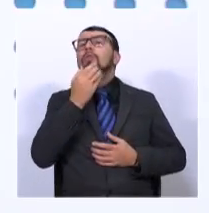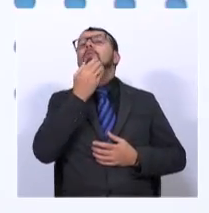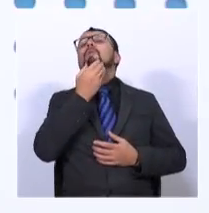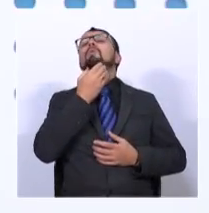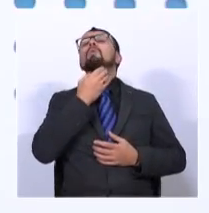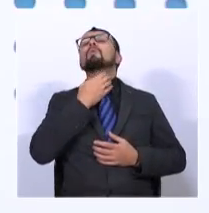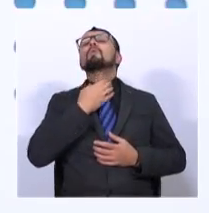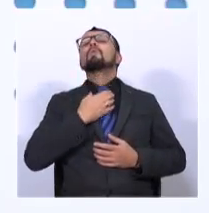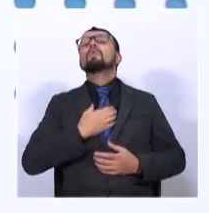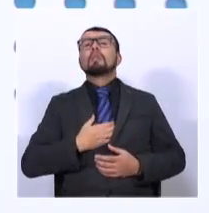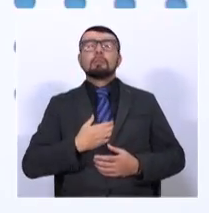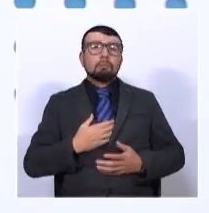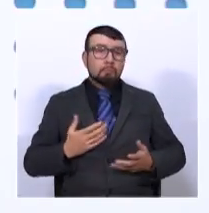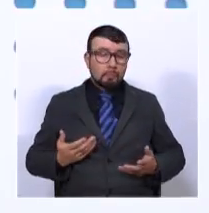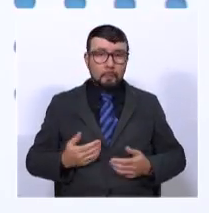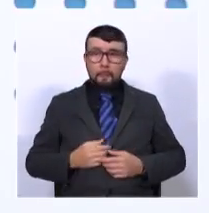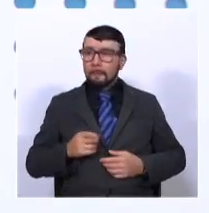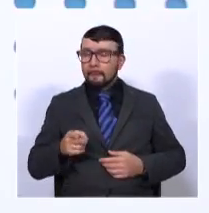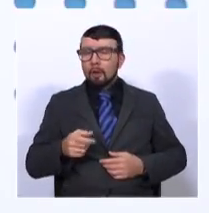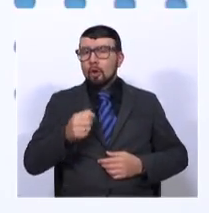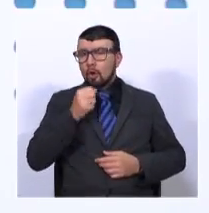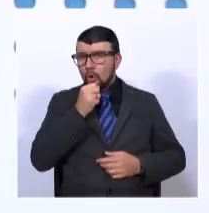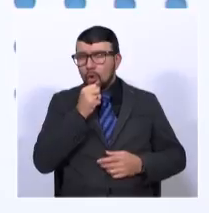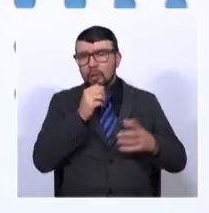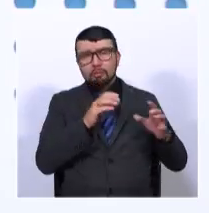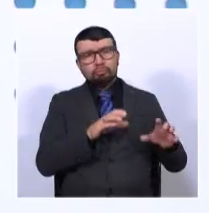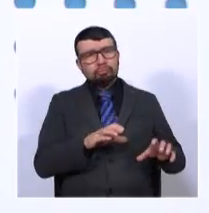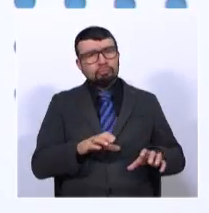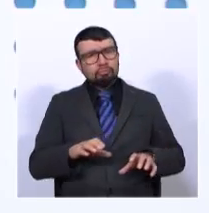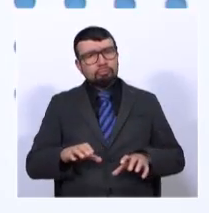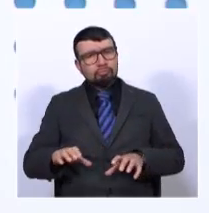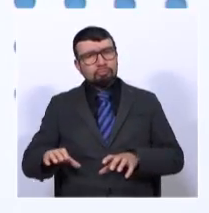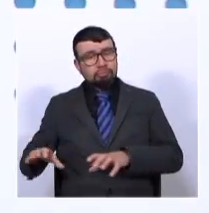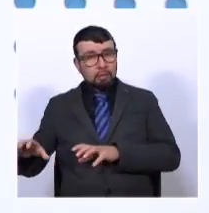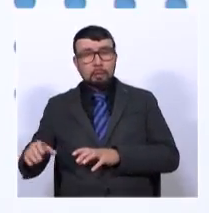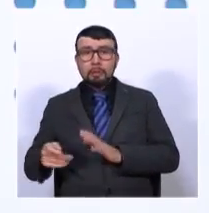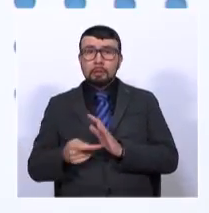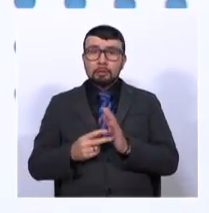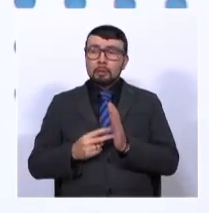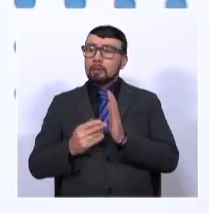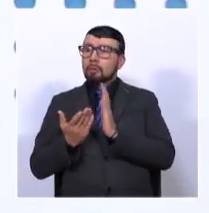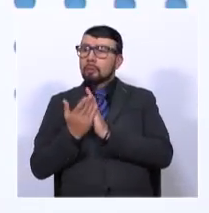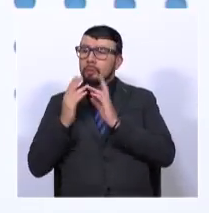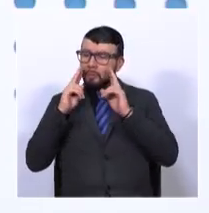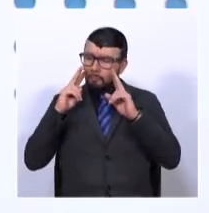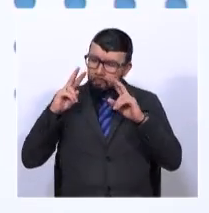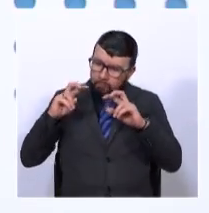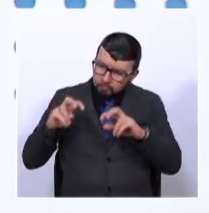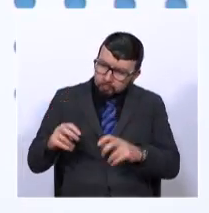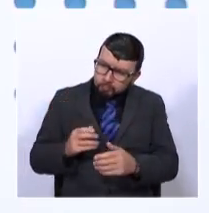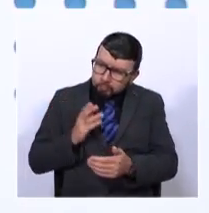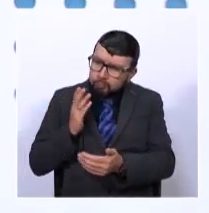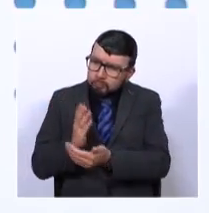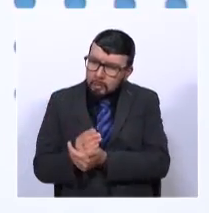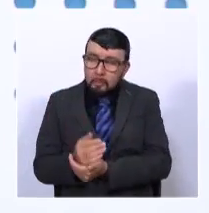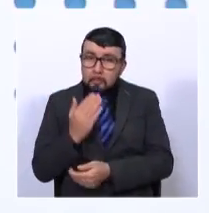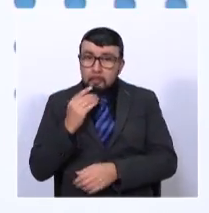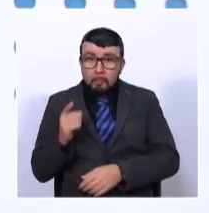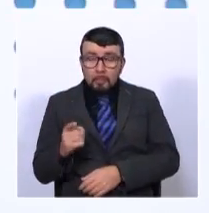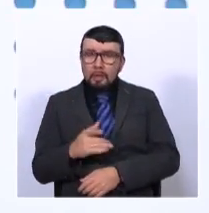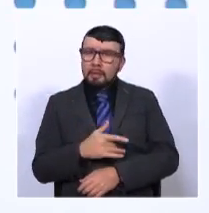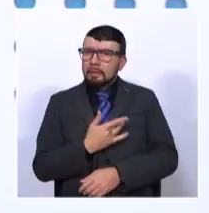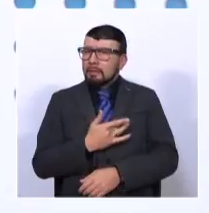respiratorio. Tos crónica, como nos refiere el paciente, es una tos que requiere estudios. Entonces, sintomáticamente